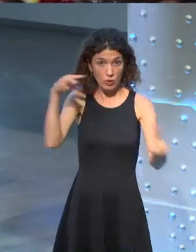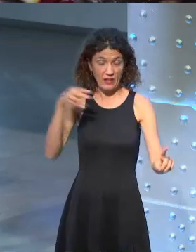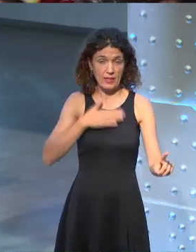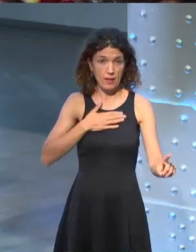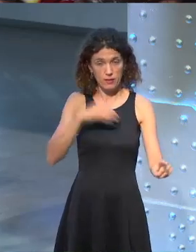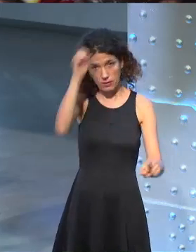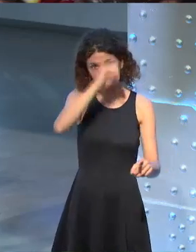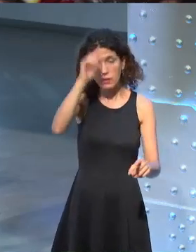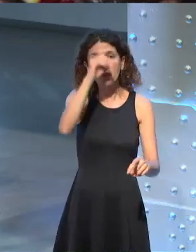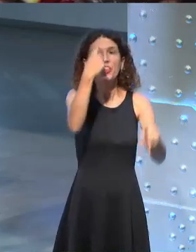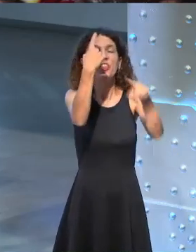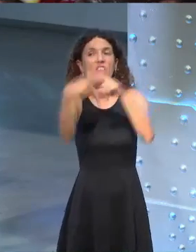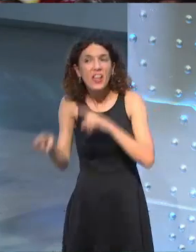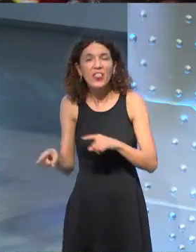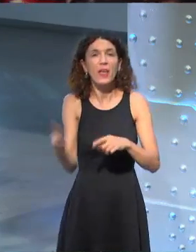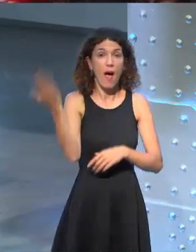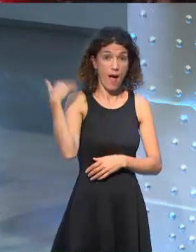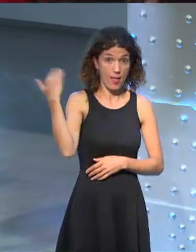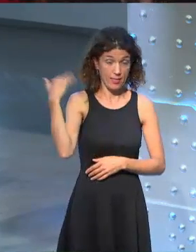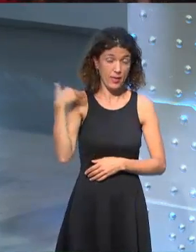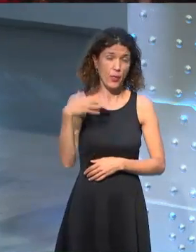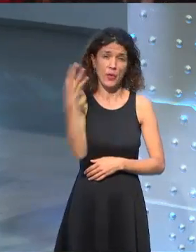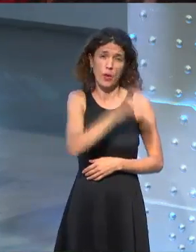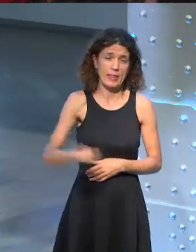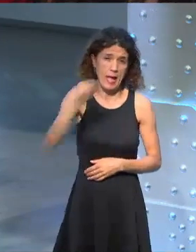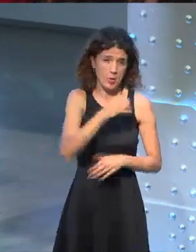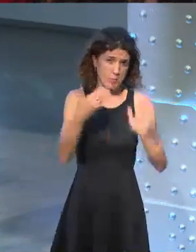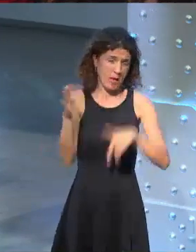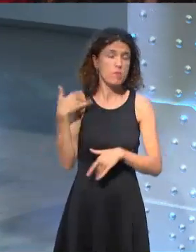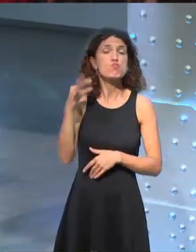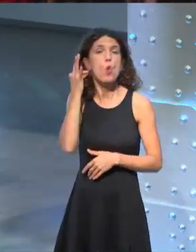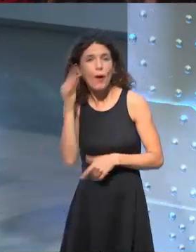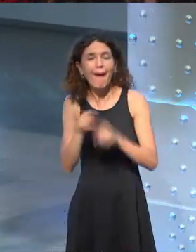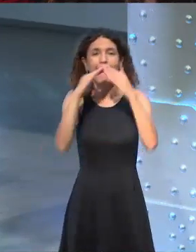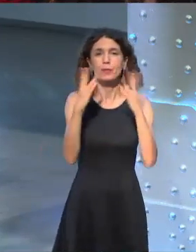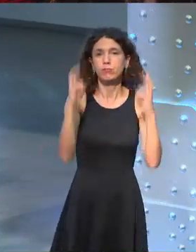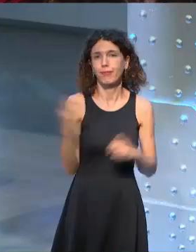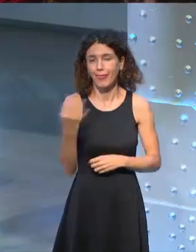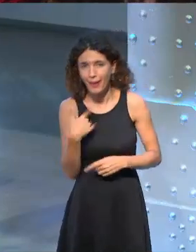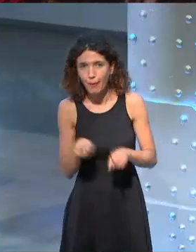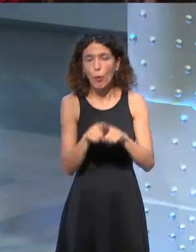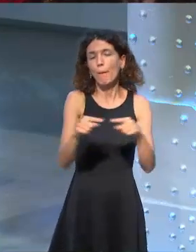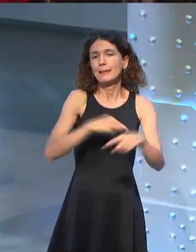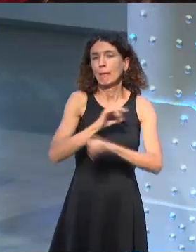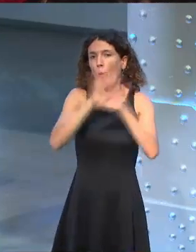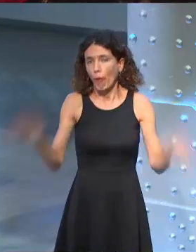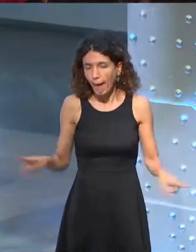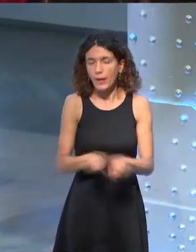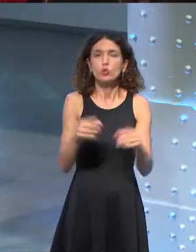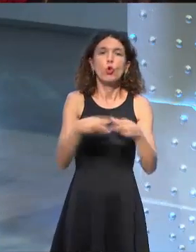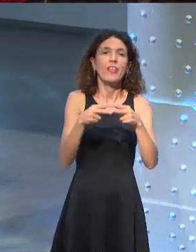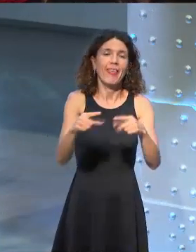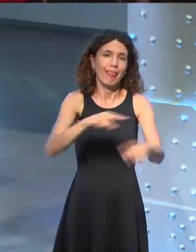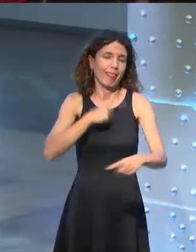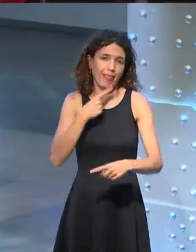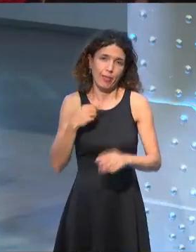creo que las diferencias de cómo existían antes, hace 50 años, que es que la mujer tenía que estar en casa y demás, y tenías un mensaje muy claro de la sociedad en